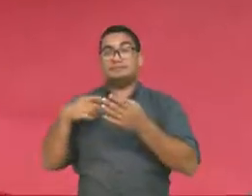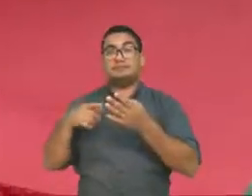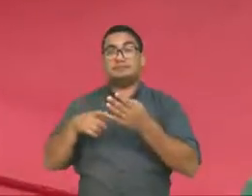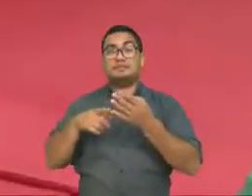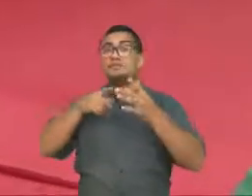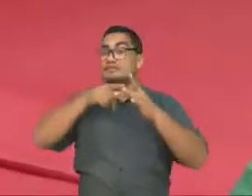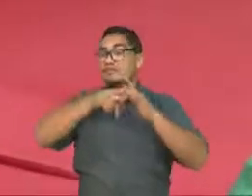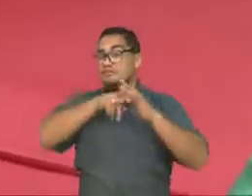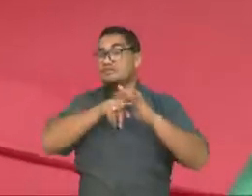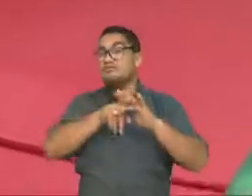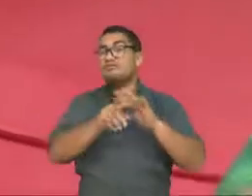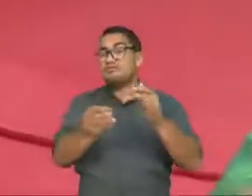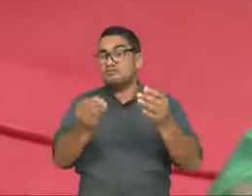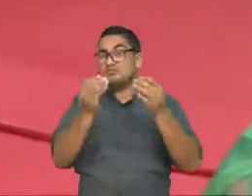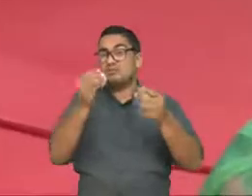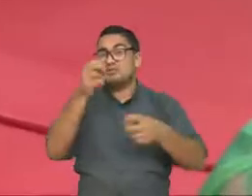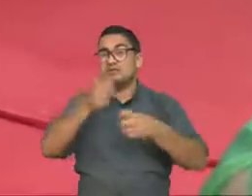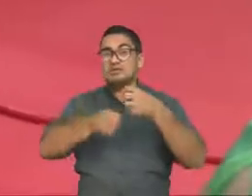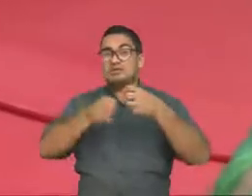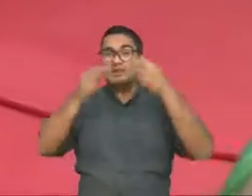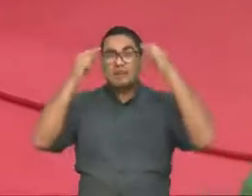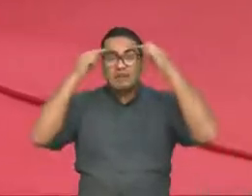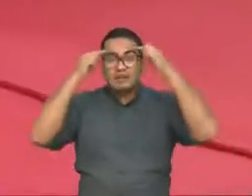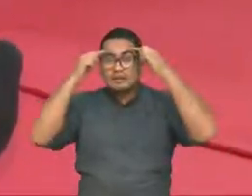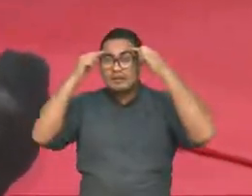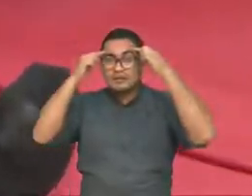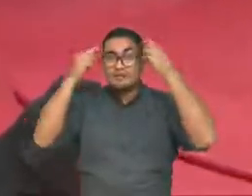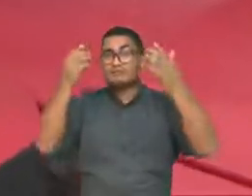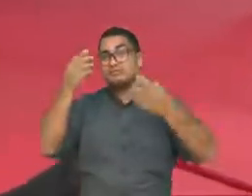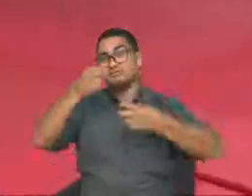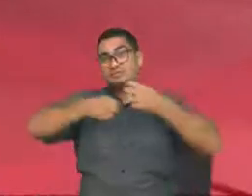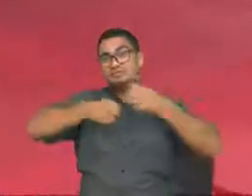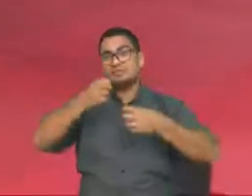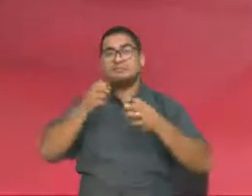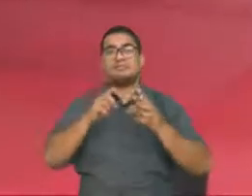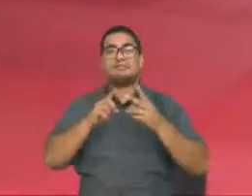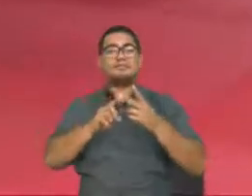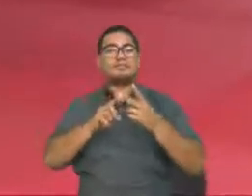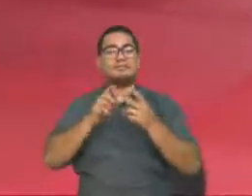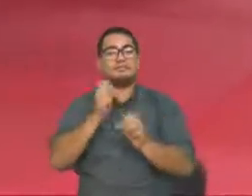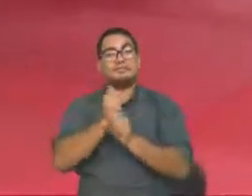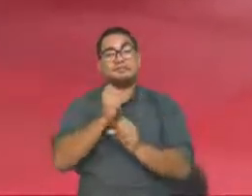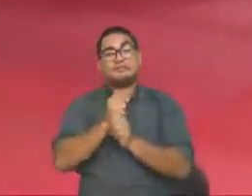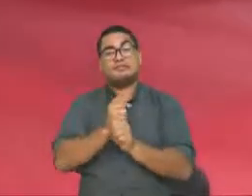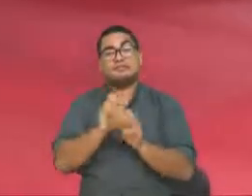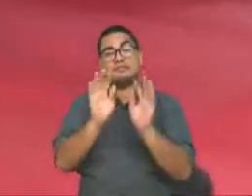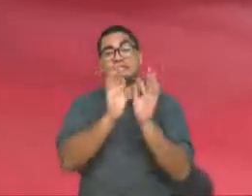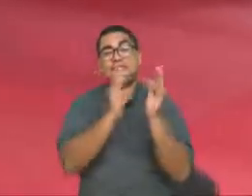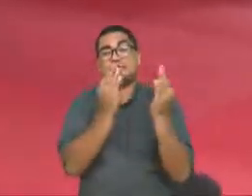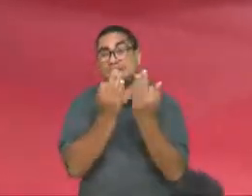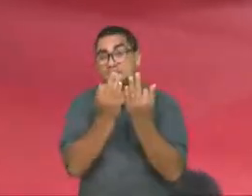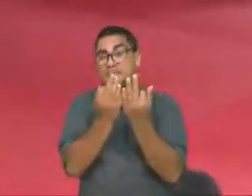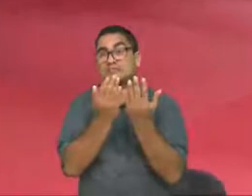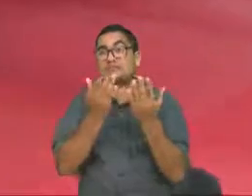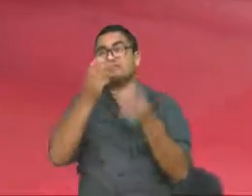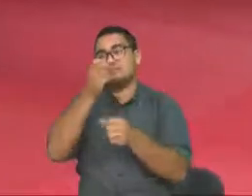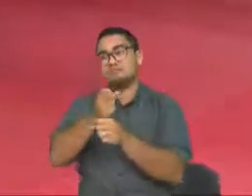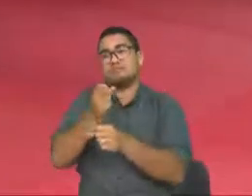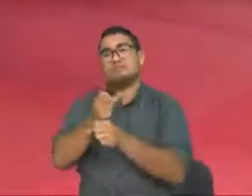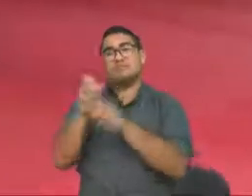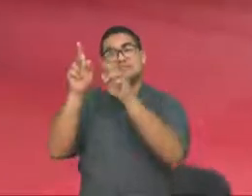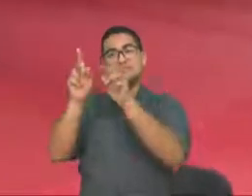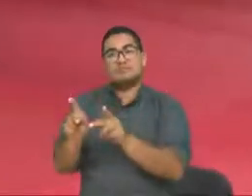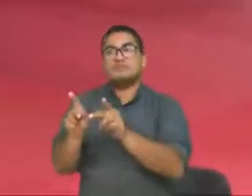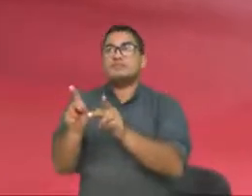tienen bastante problemas psicológicos. Tenemos que trabajar con la familia y trabajar con el paciente, el área